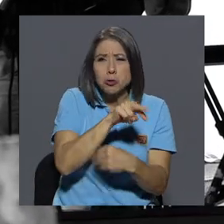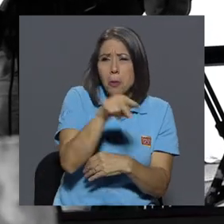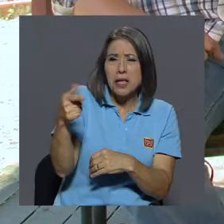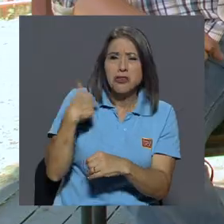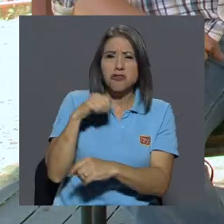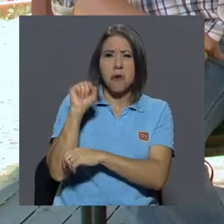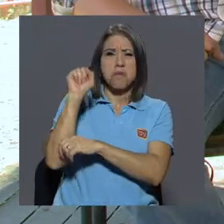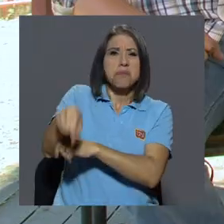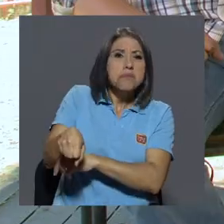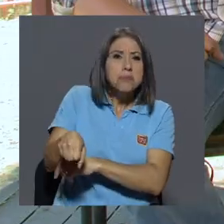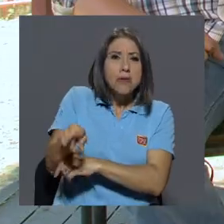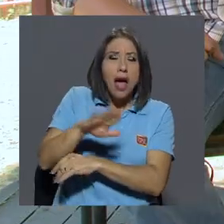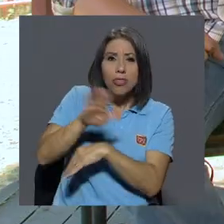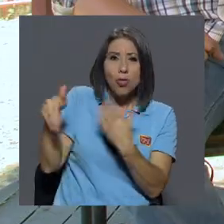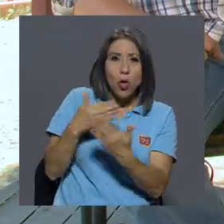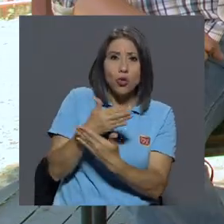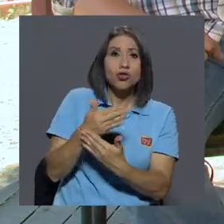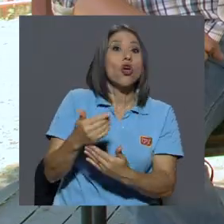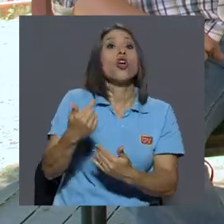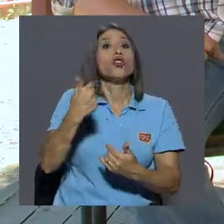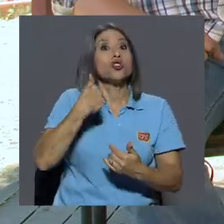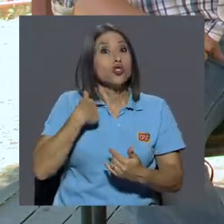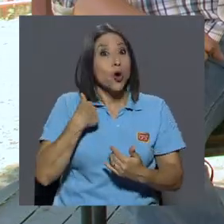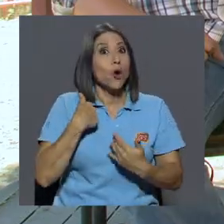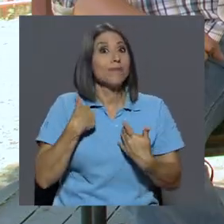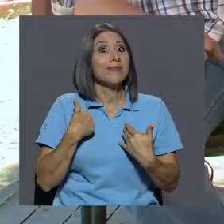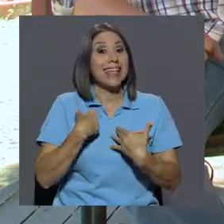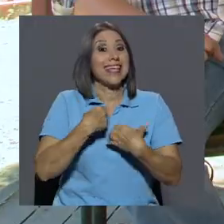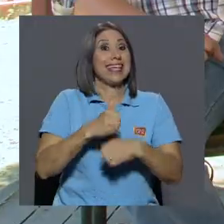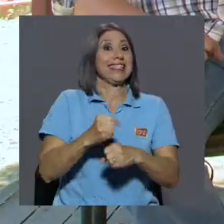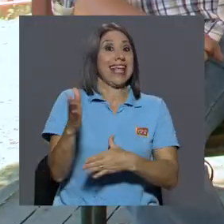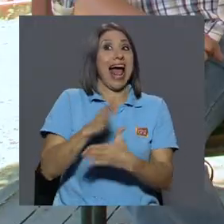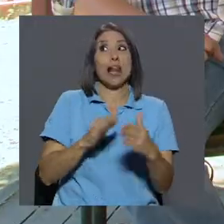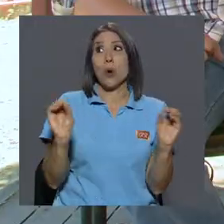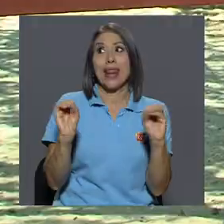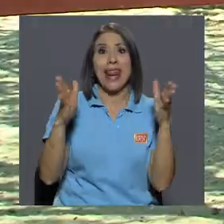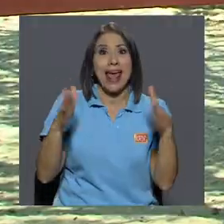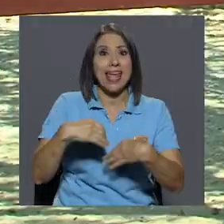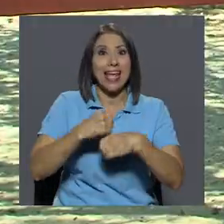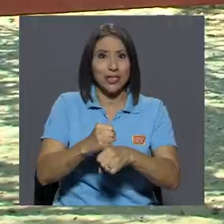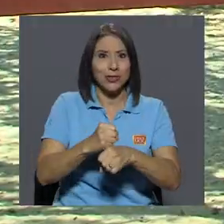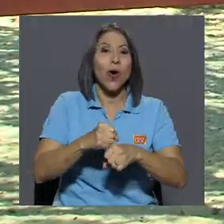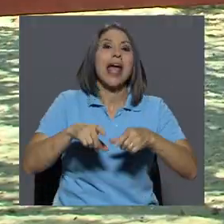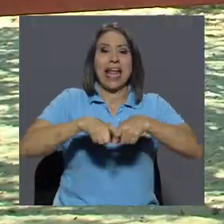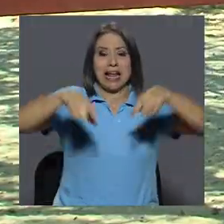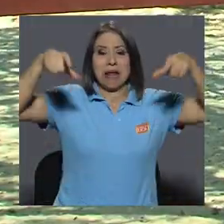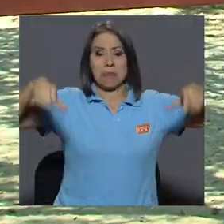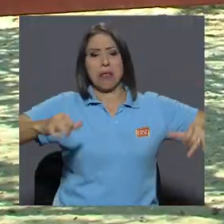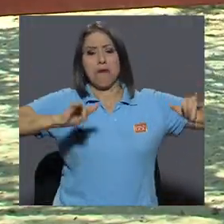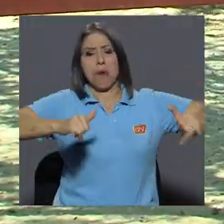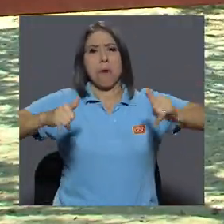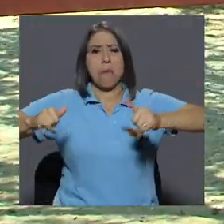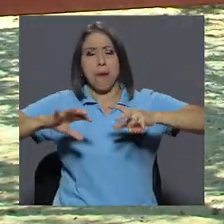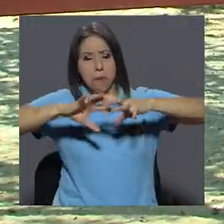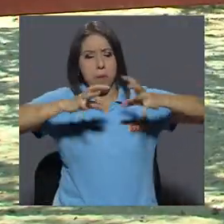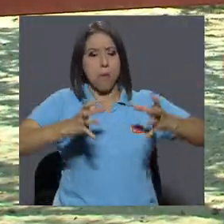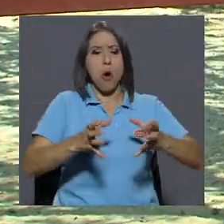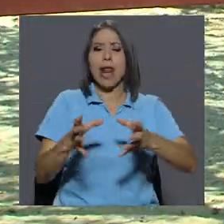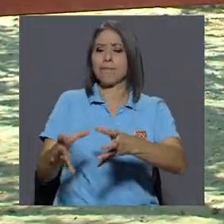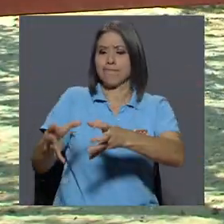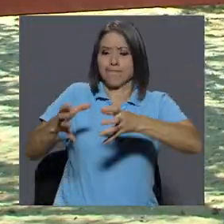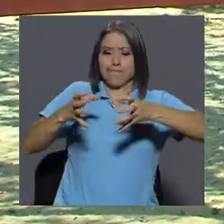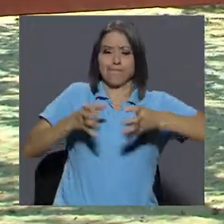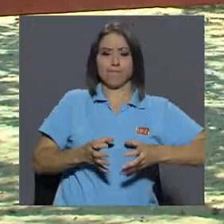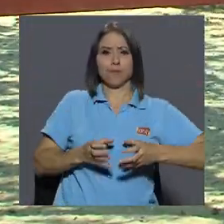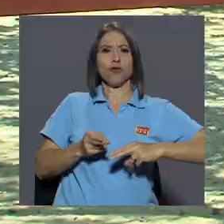gané. Y le puedo decir hoy que yo llegué a hacer lo que nadie ha hecho. Coger la bola en media plaza, sentarme en ella y decir, no juega